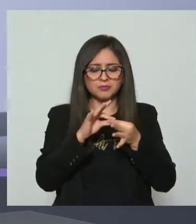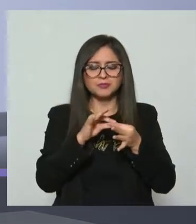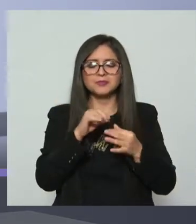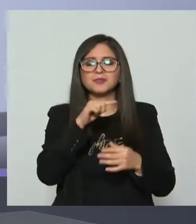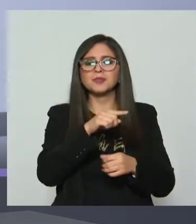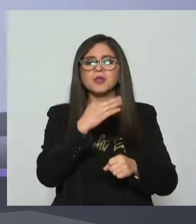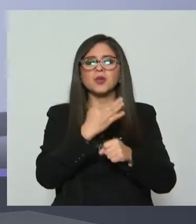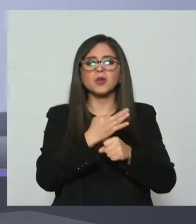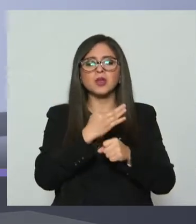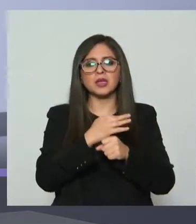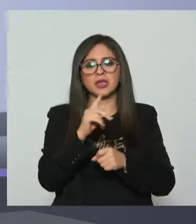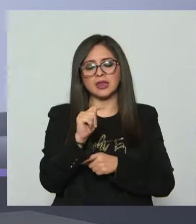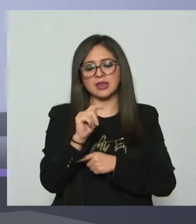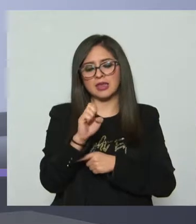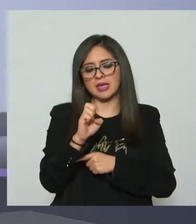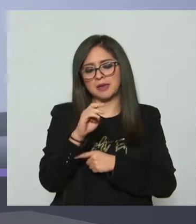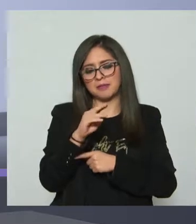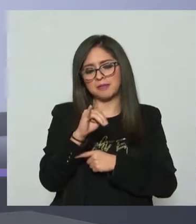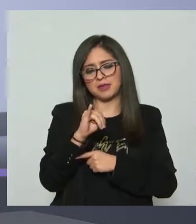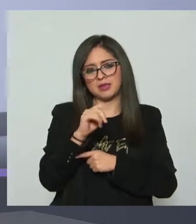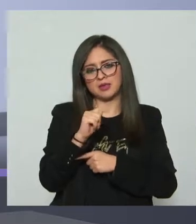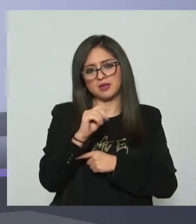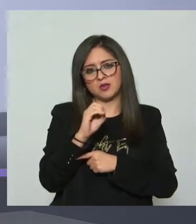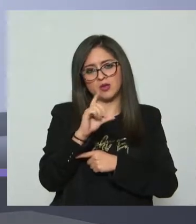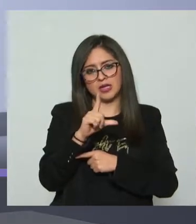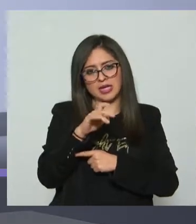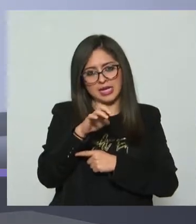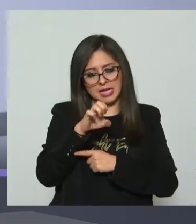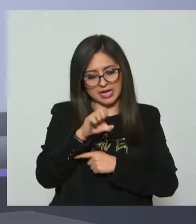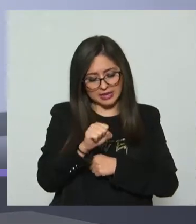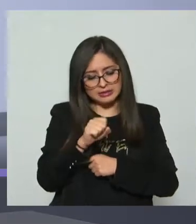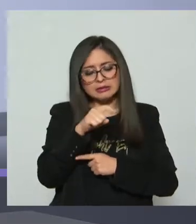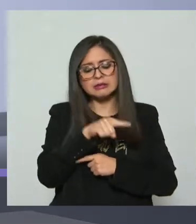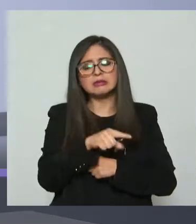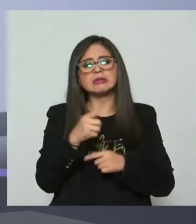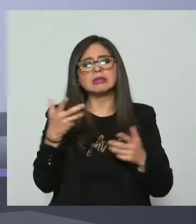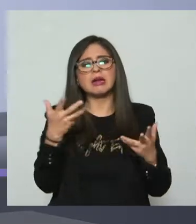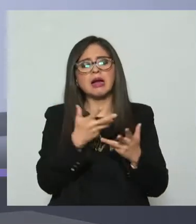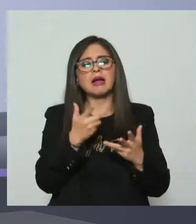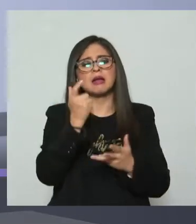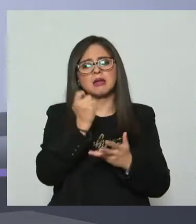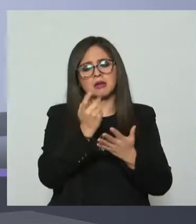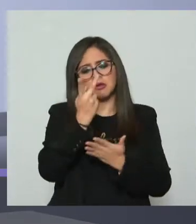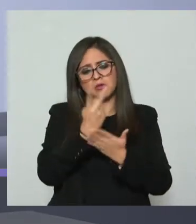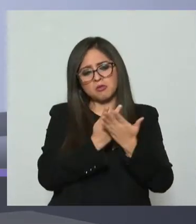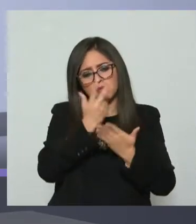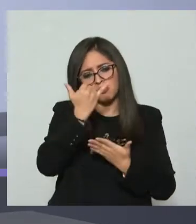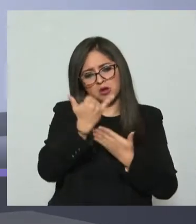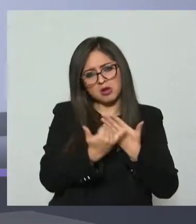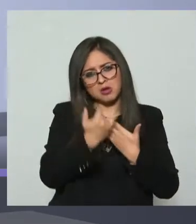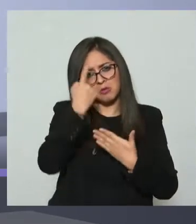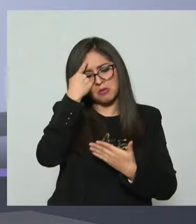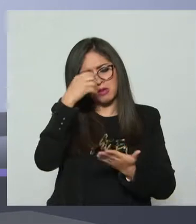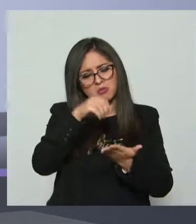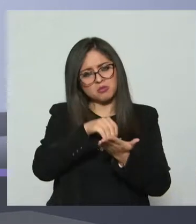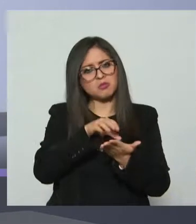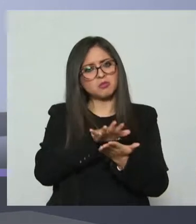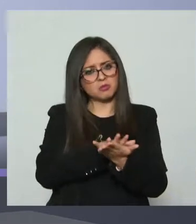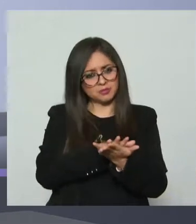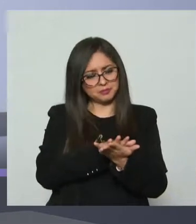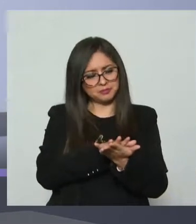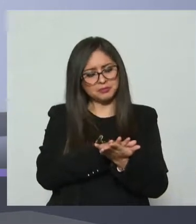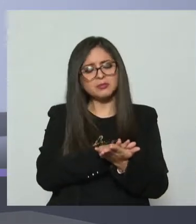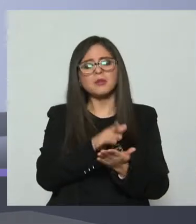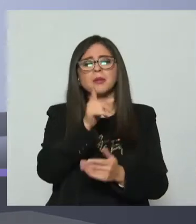nuestro compañero Temístocles Villanueva, se llevó a cabo un proyecto de dictamen, pero se